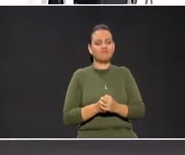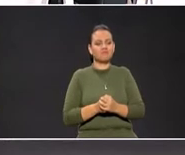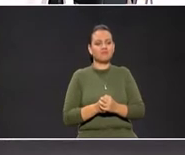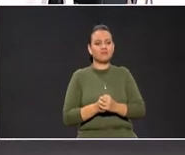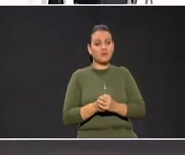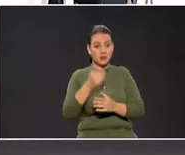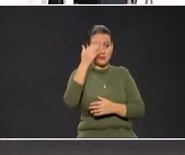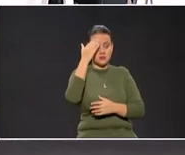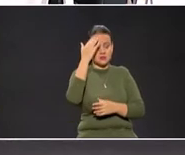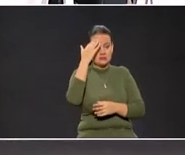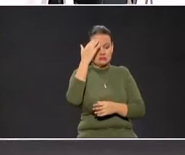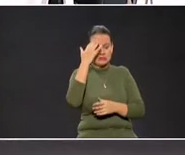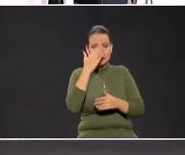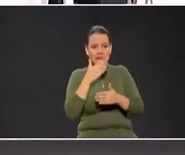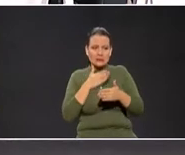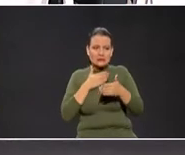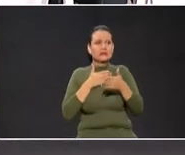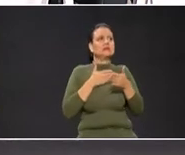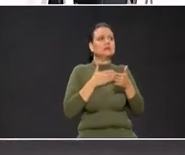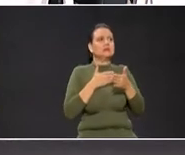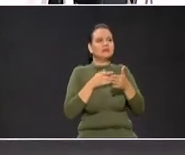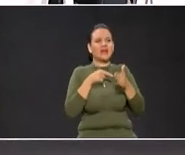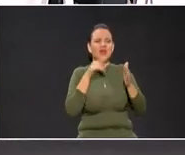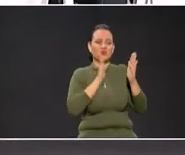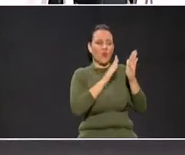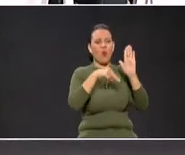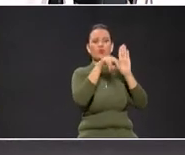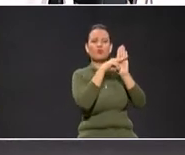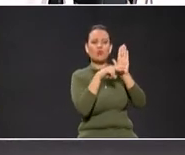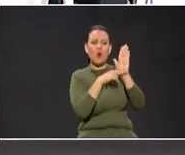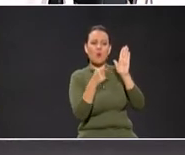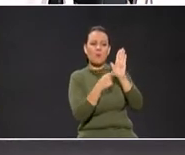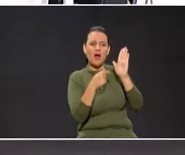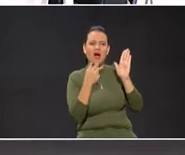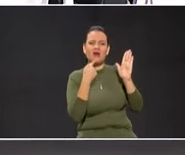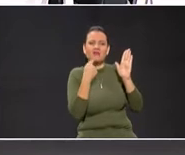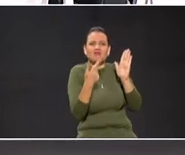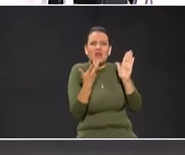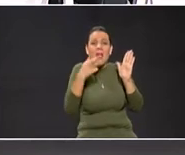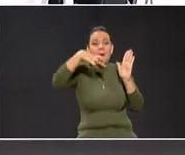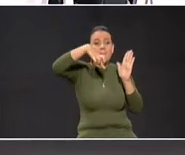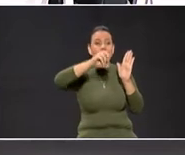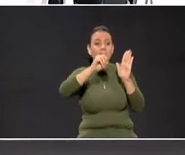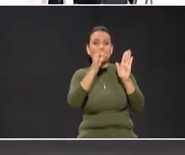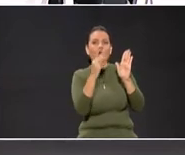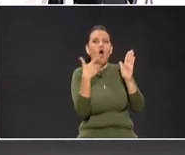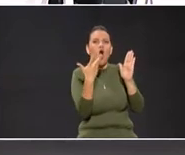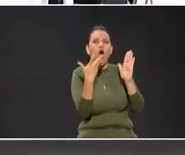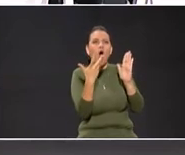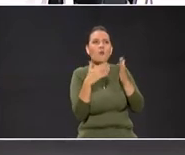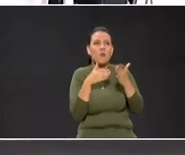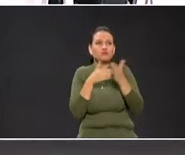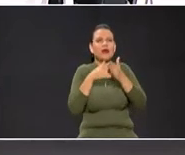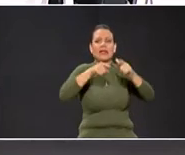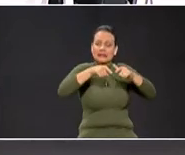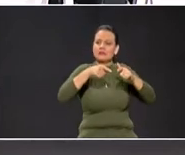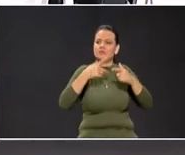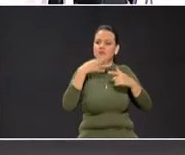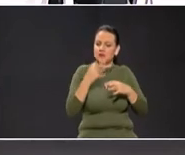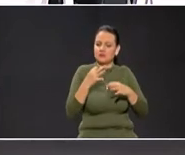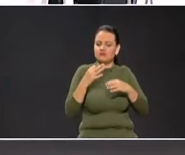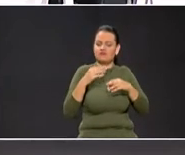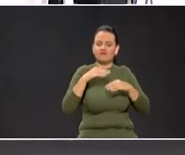en esa en esa normatividad para que la ciudad pueda seguir desarrollándose obviamente tenemos un problema de